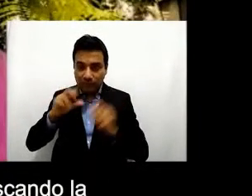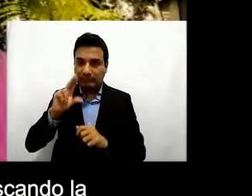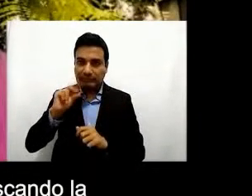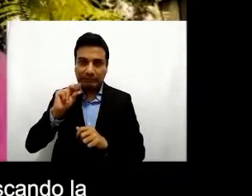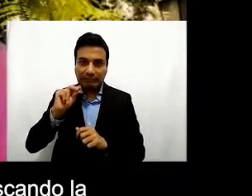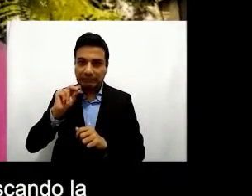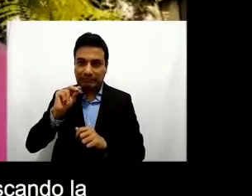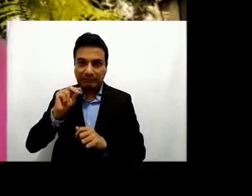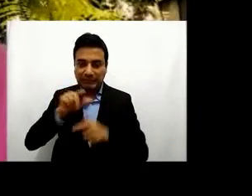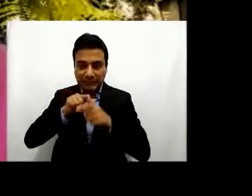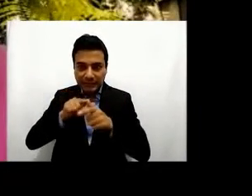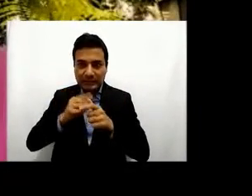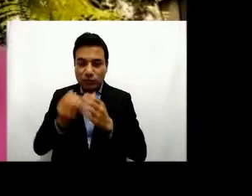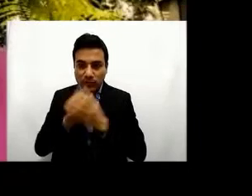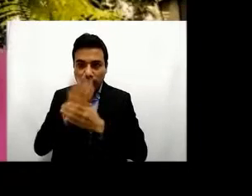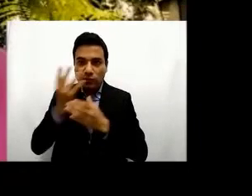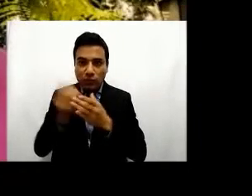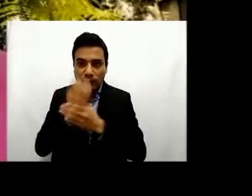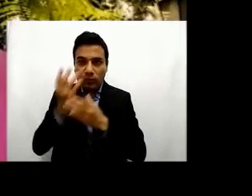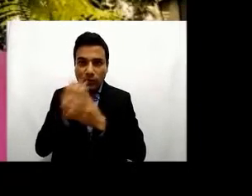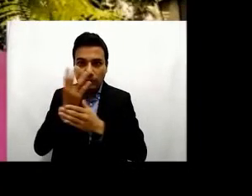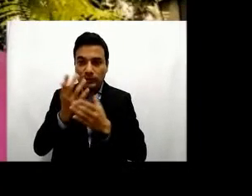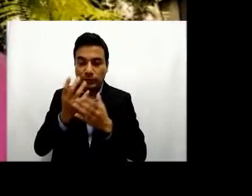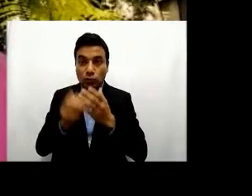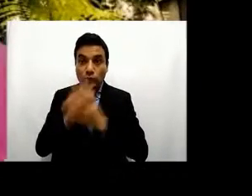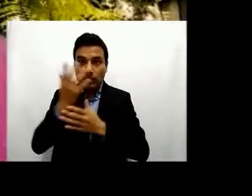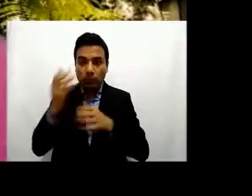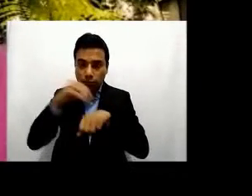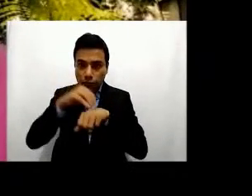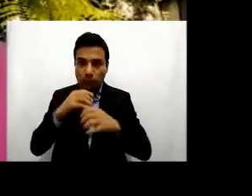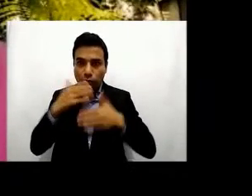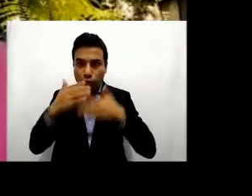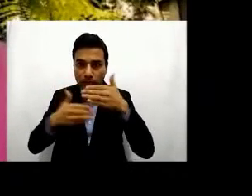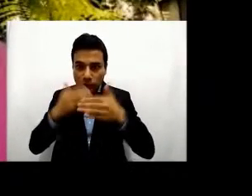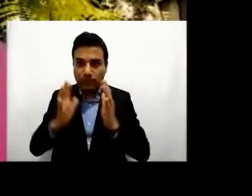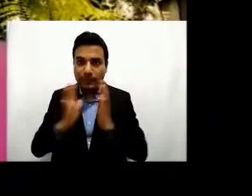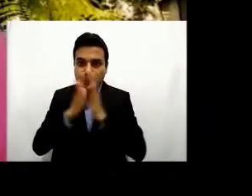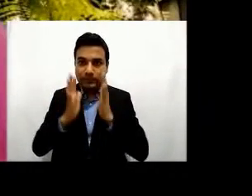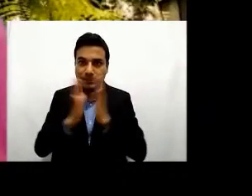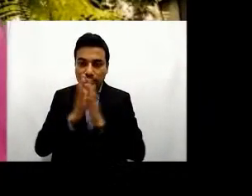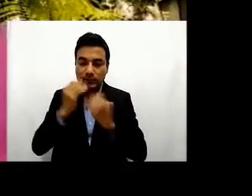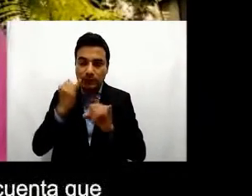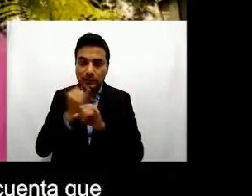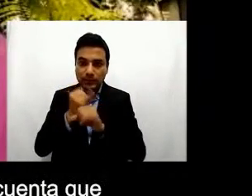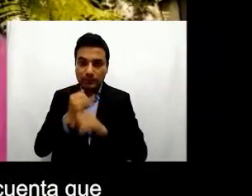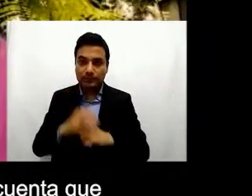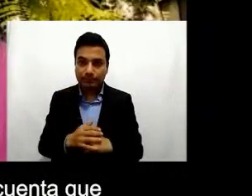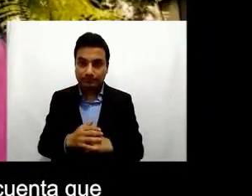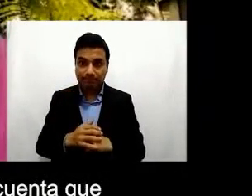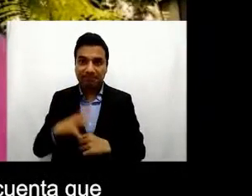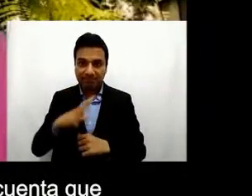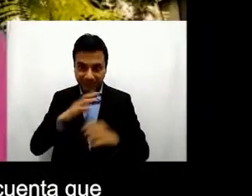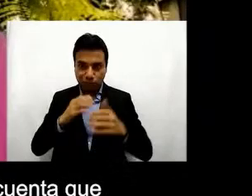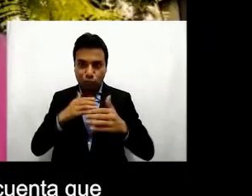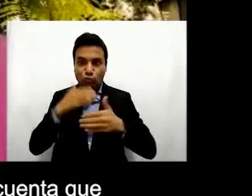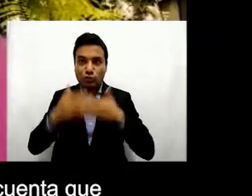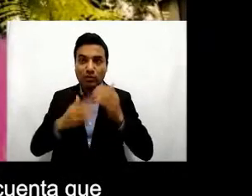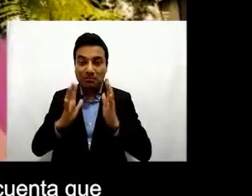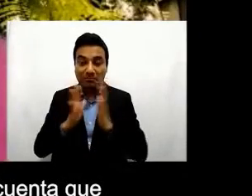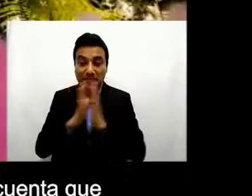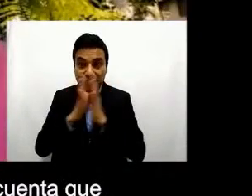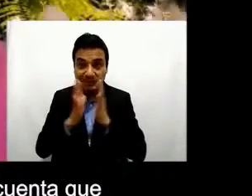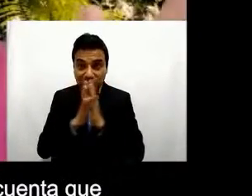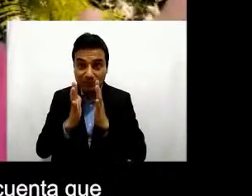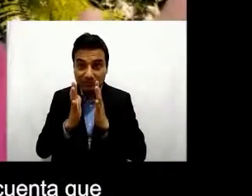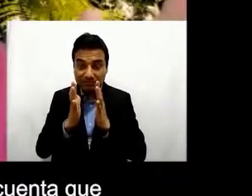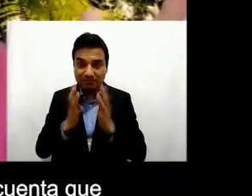poder atender y generar procesos participativos en la virtualidad. Y aquí nuevamente, ¿qué pasó? Se generaron procesos participativos, pero nos damos cuenta que por